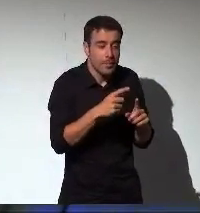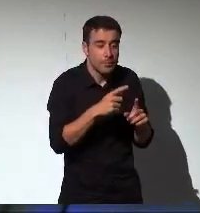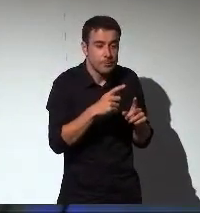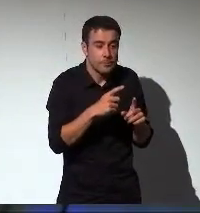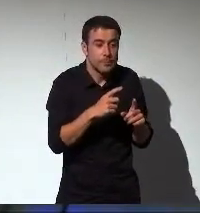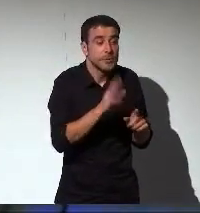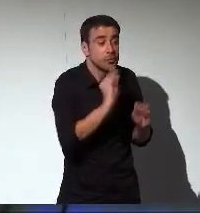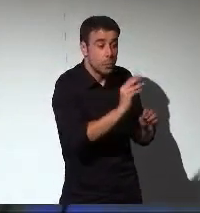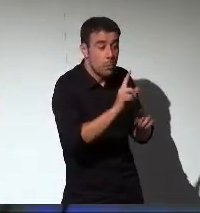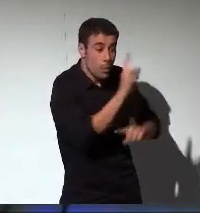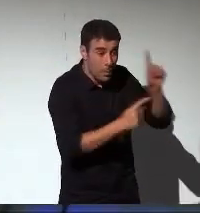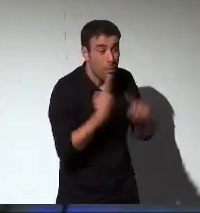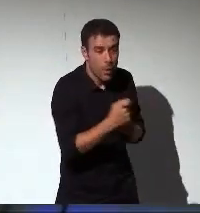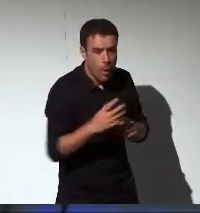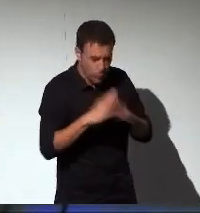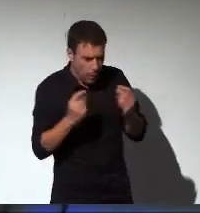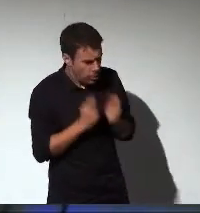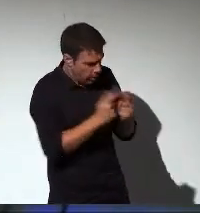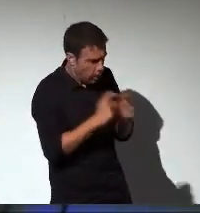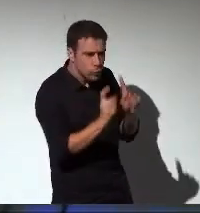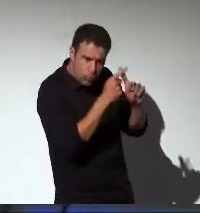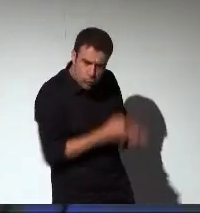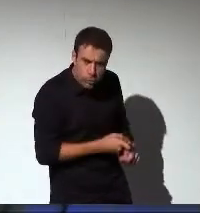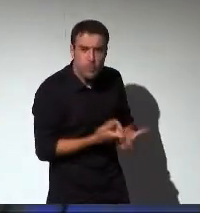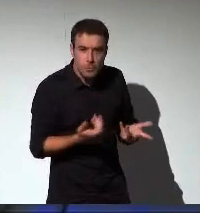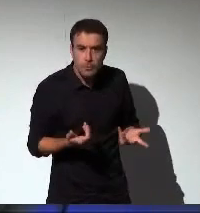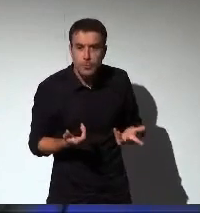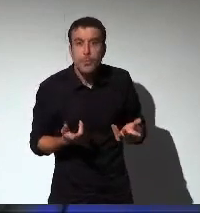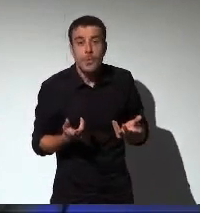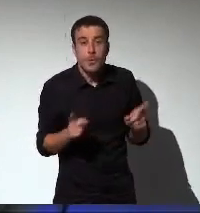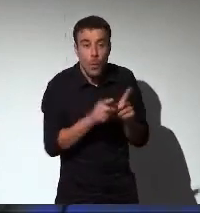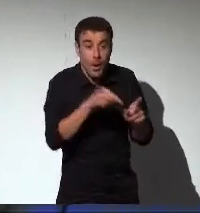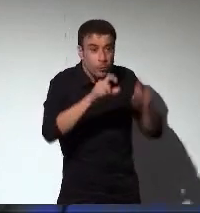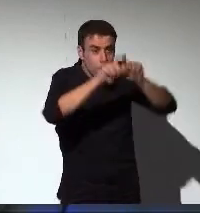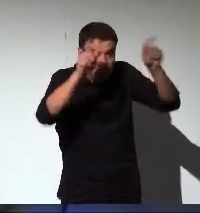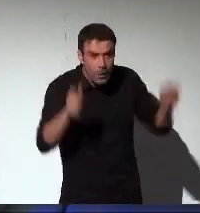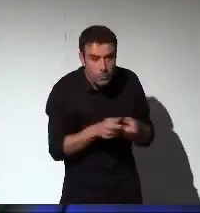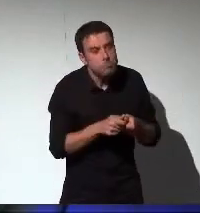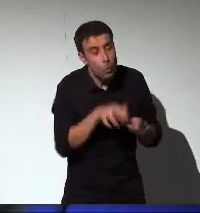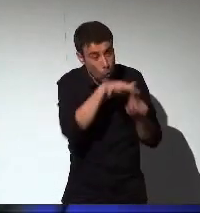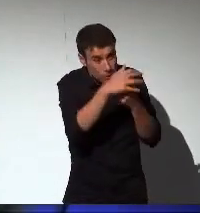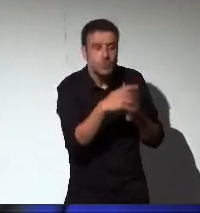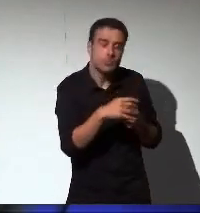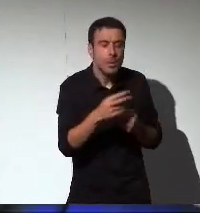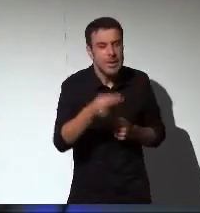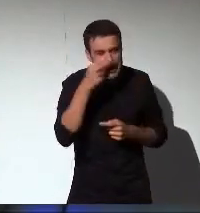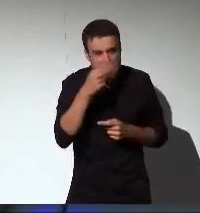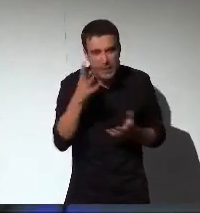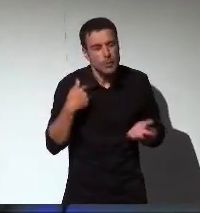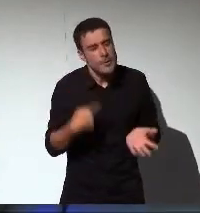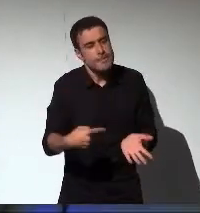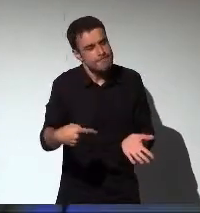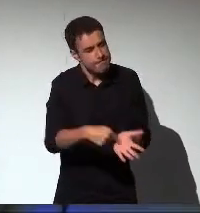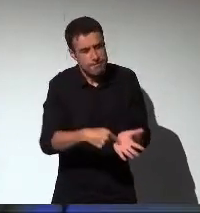propuestas de soluciones a problemas complejos. Y bueno, pues tenemos un marco muy interesante, pero sí que reivindico pues ese